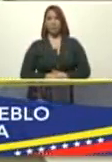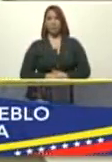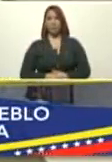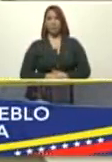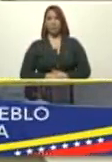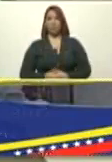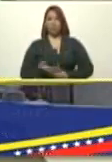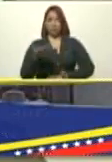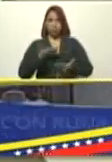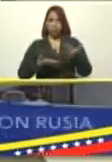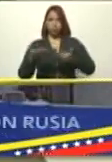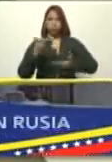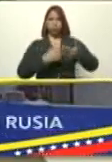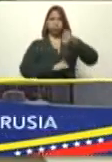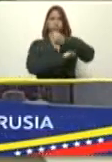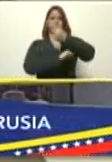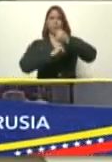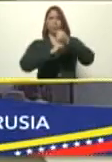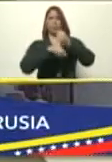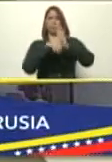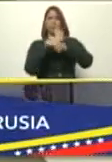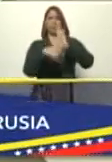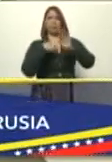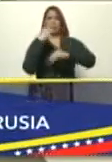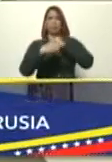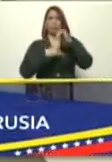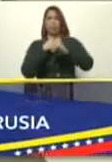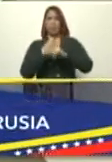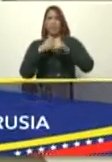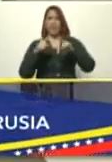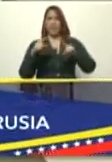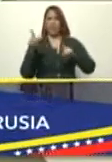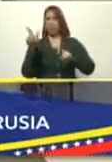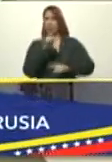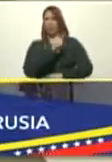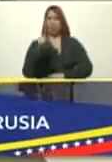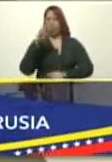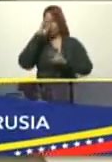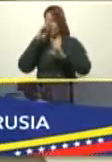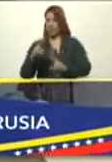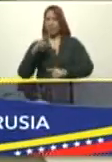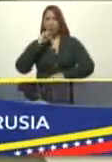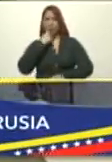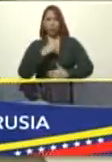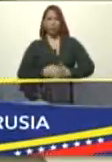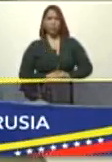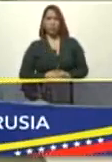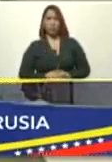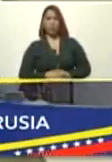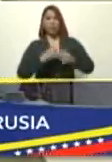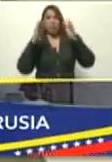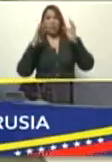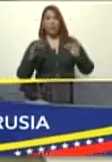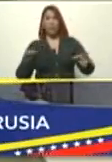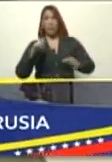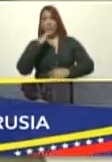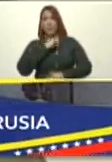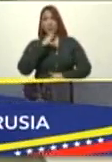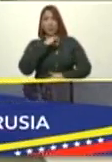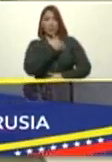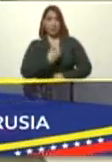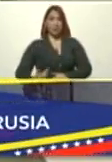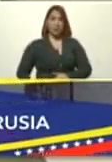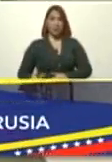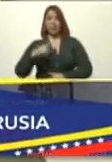diplomáticos en base al derecho internacional para respetar a Rusia. Y de manera paciente, el presidente